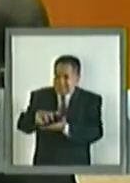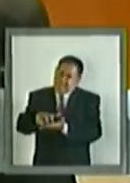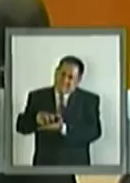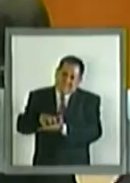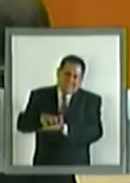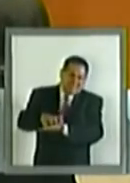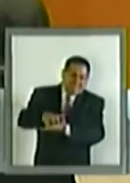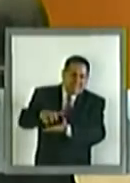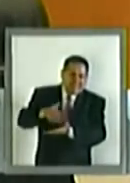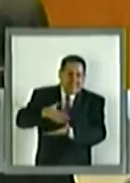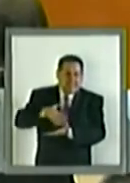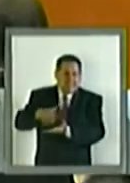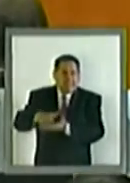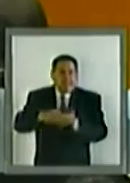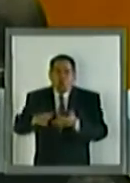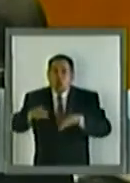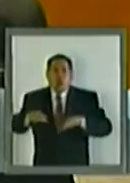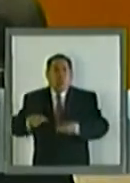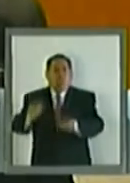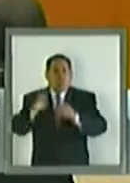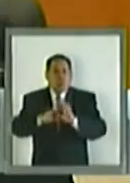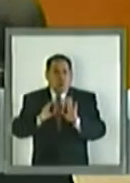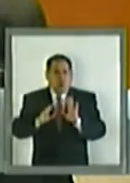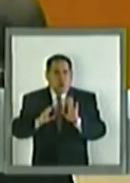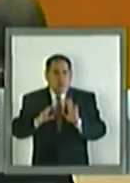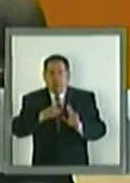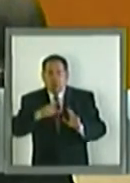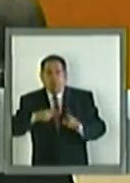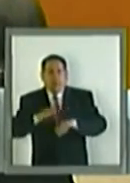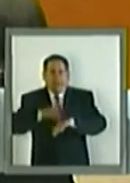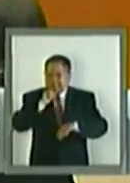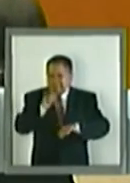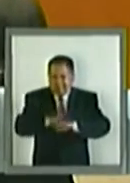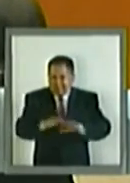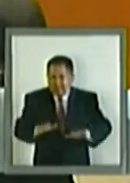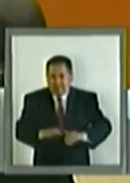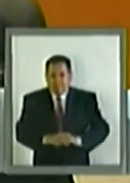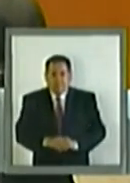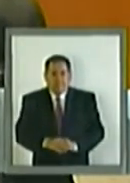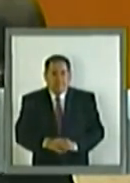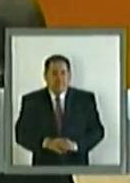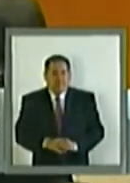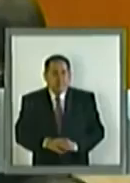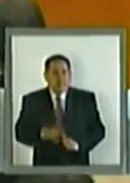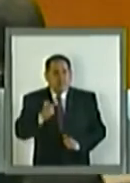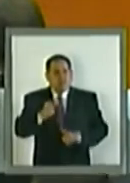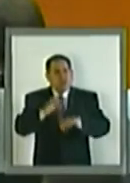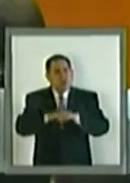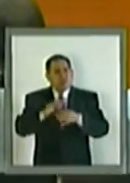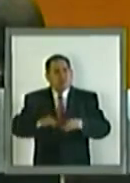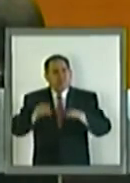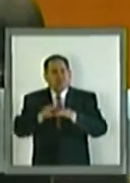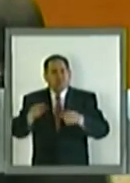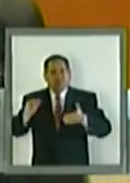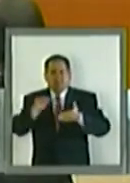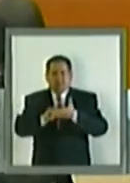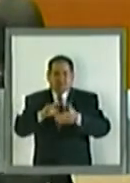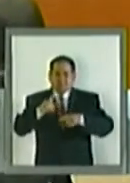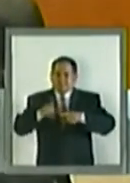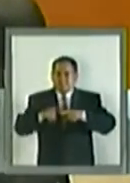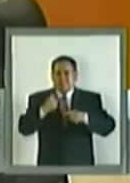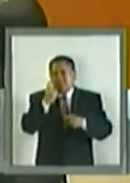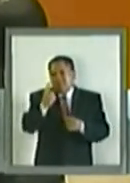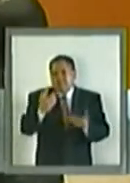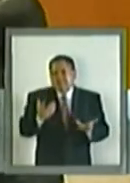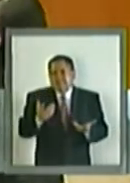corriente de administración. No está aumentando el déficit, como ya lo dijo. Se está estableciendo y se estableció